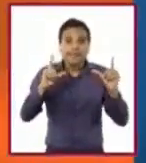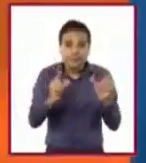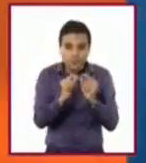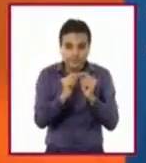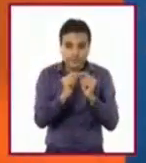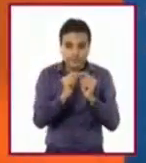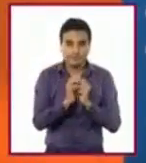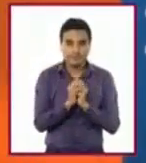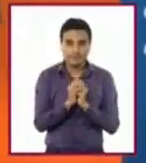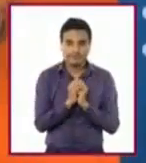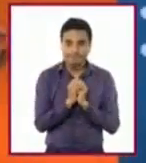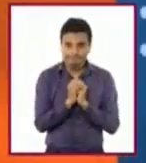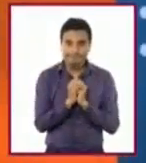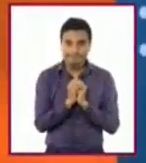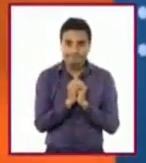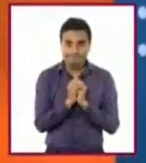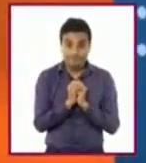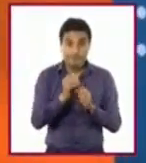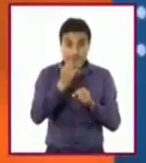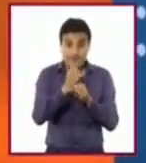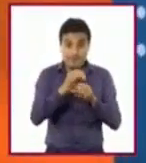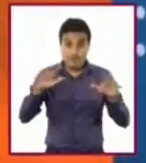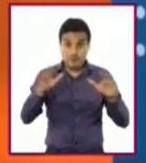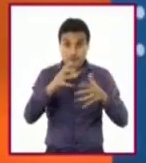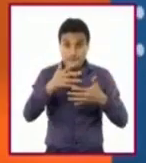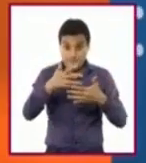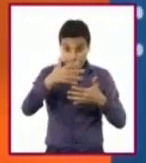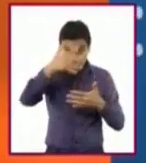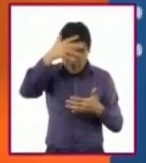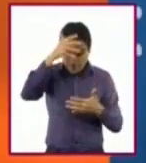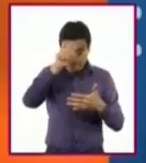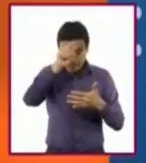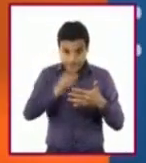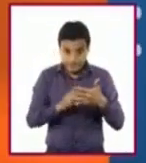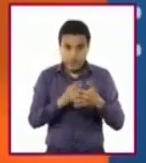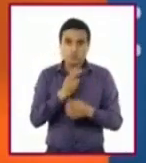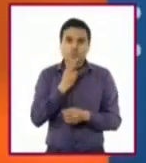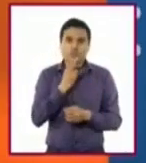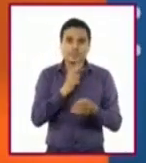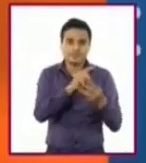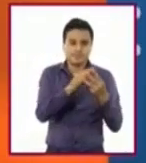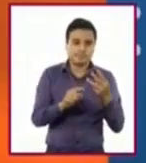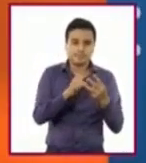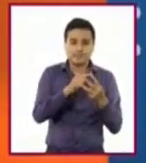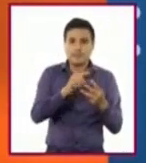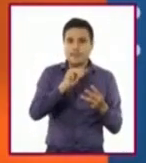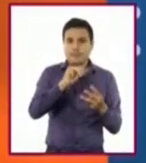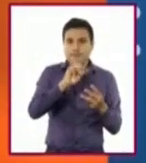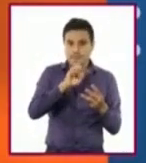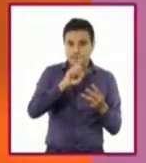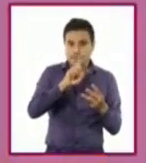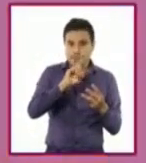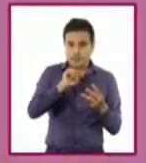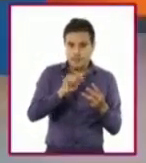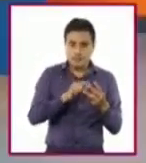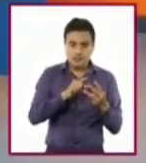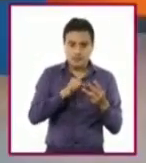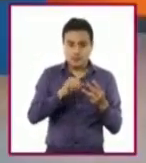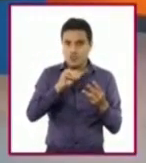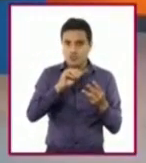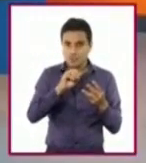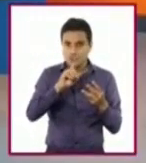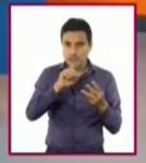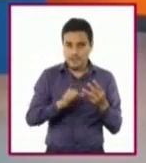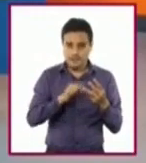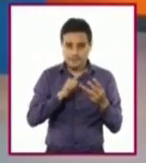de manera que el conjunto queda representado por la moda la mediana o la media aritmética la moda